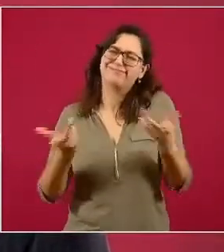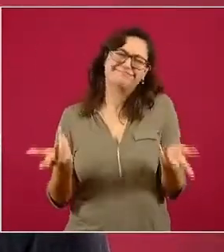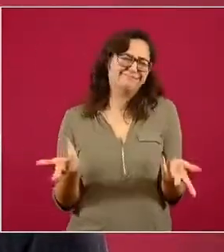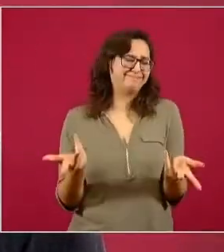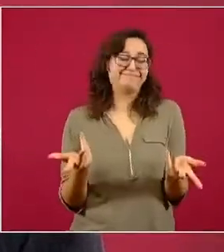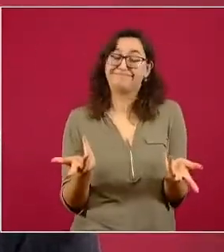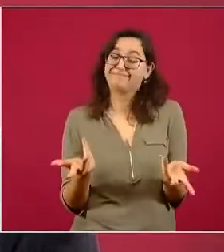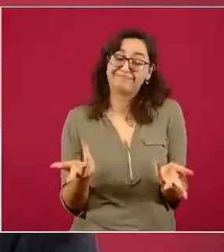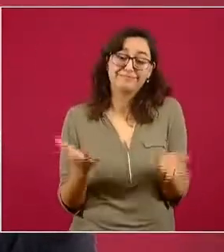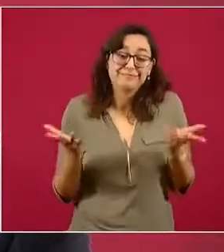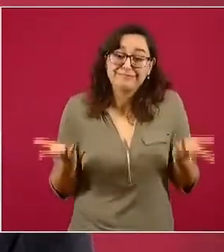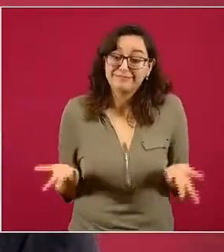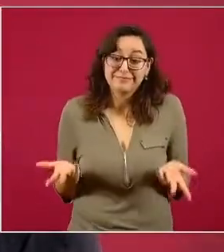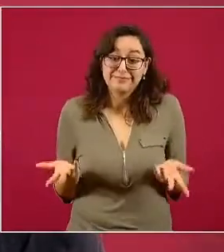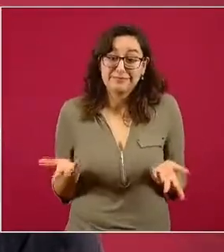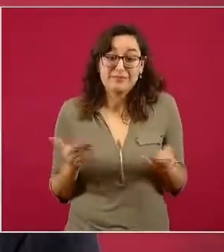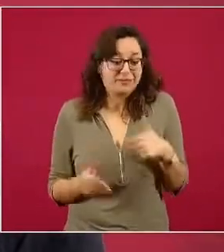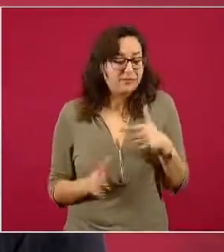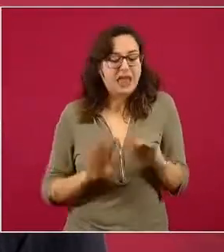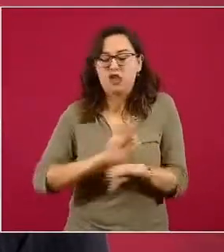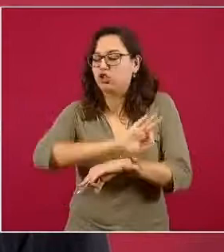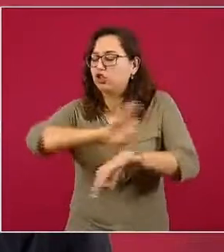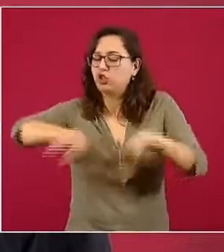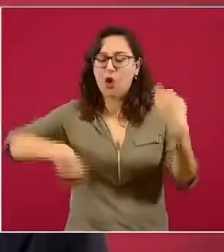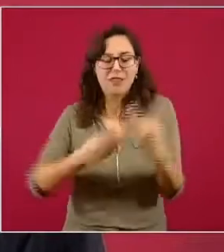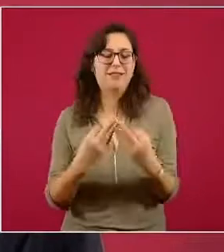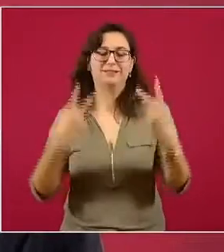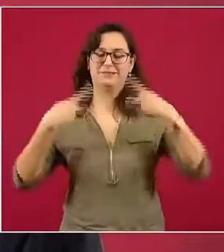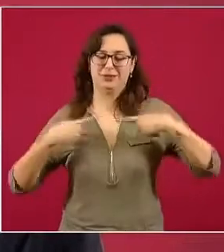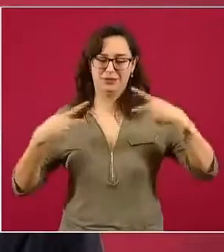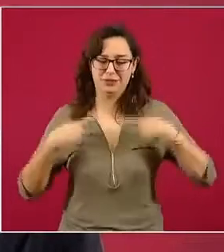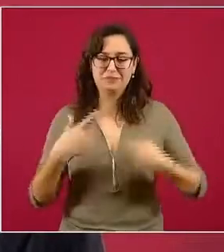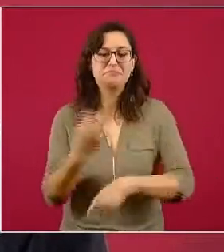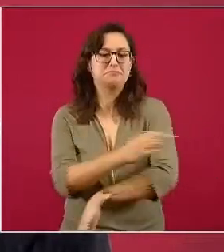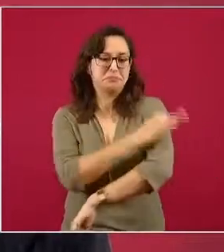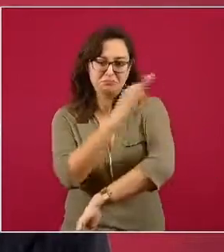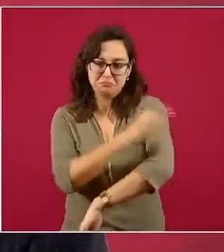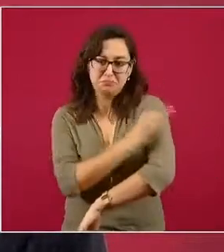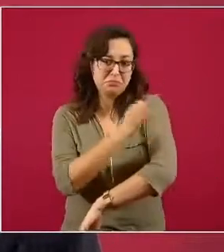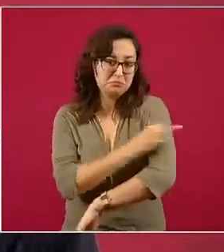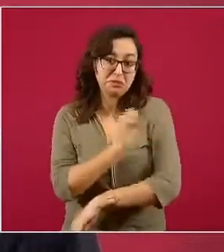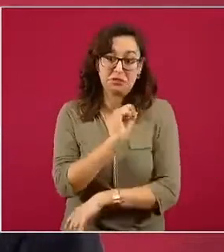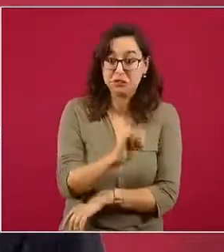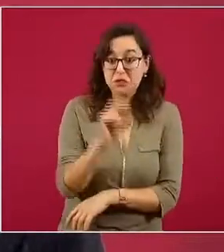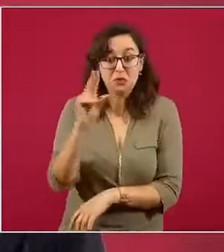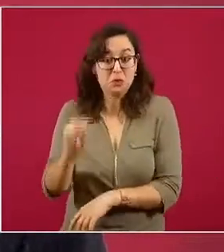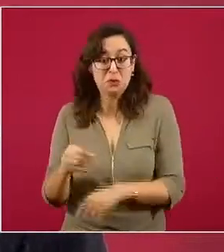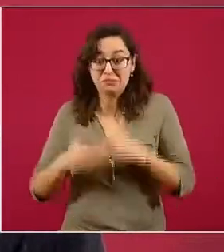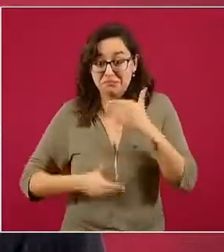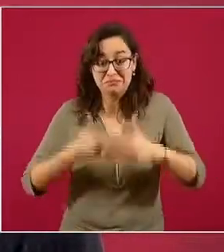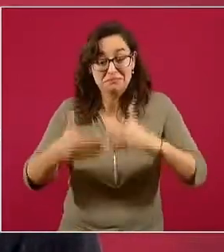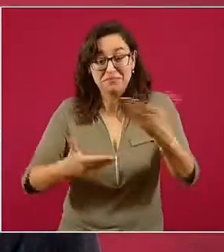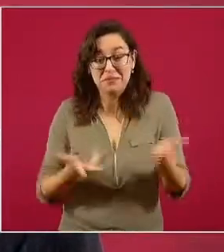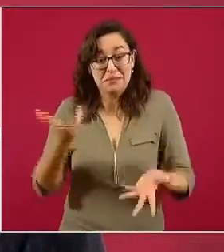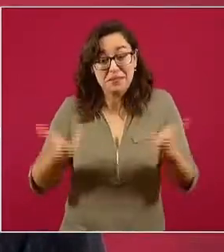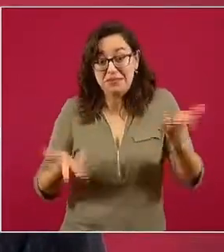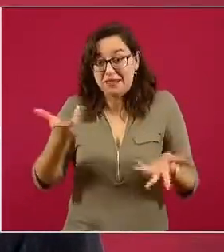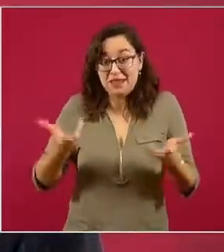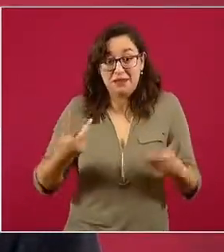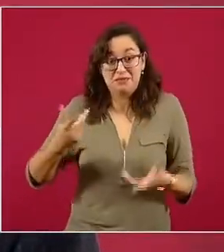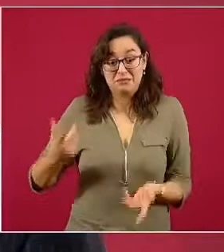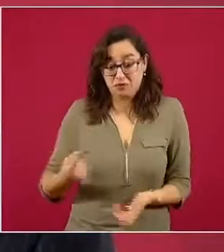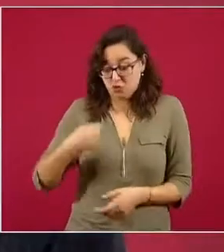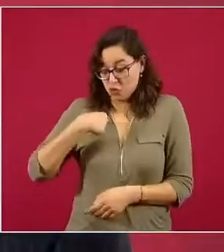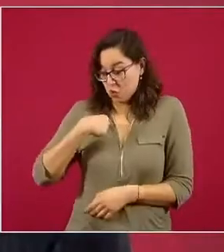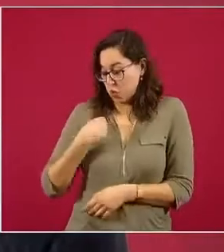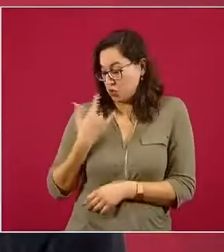prioridades, nos vacunaremos todos los que sea necesario, también de acuerdo a nuestra edad. Yo tengo